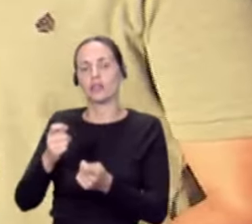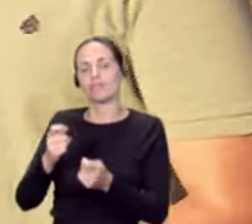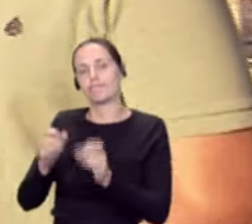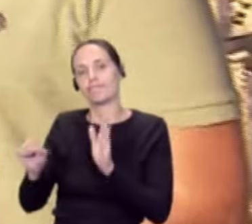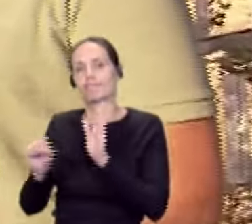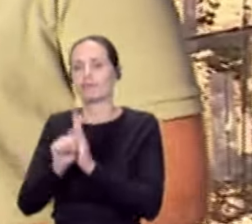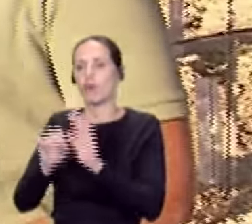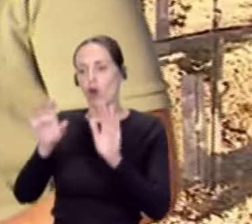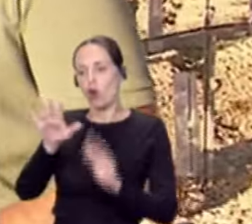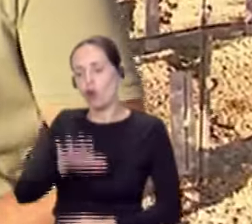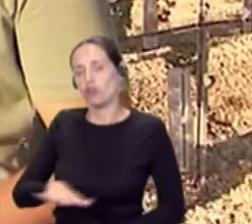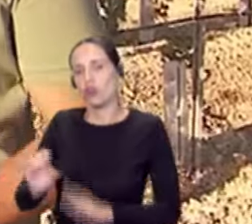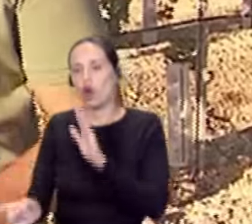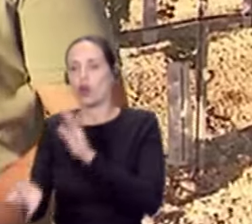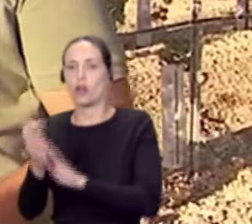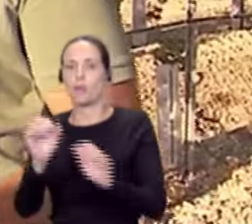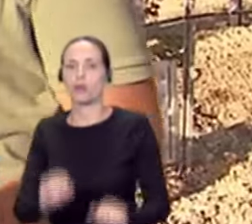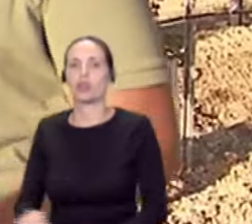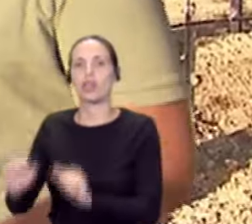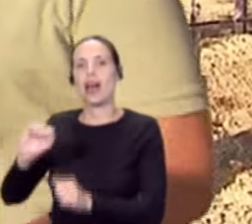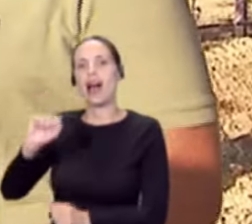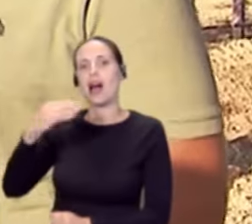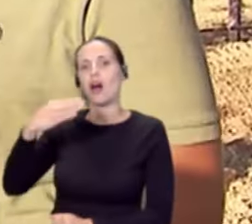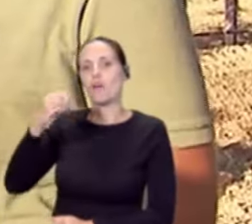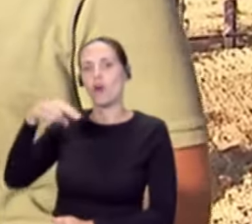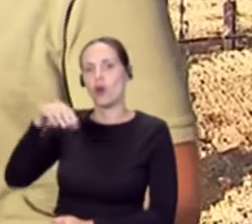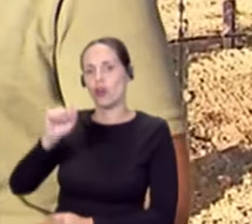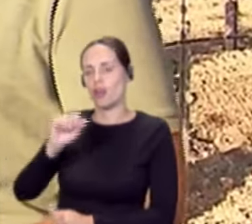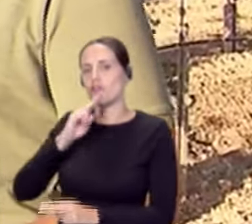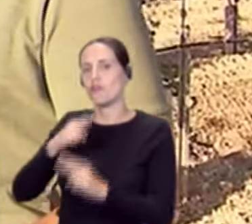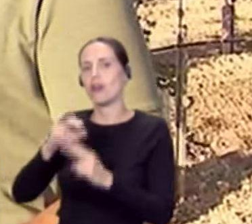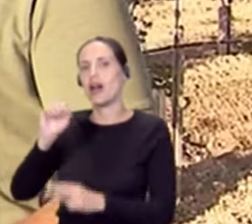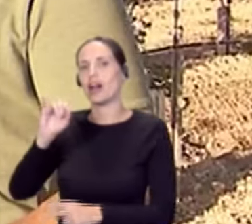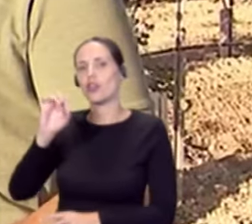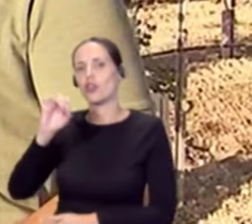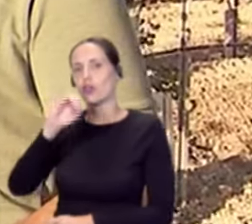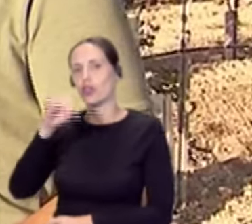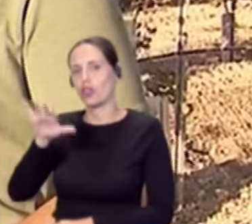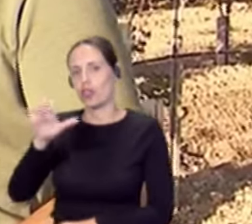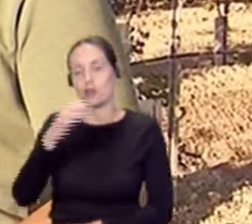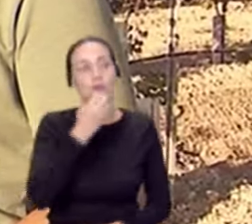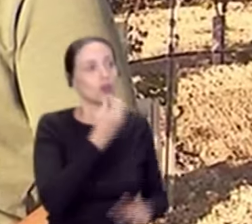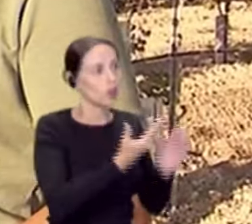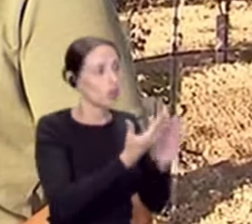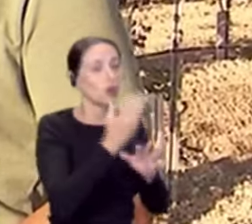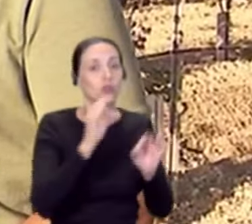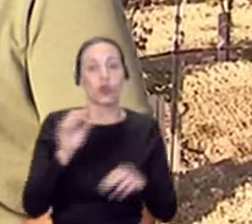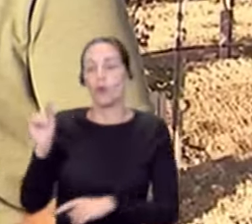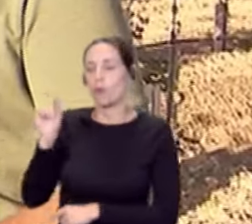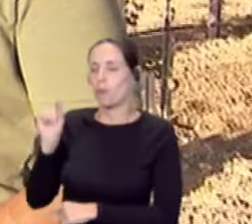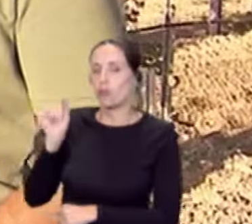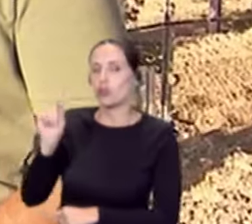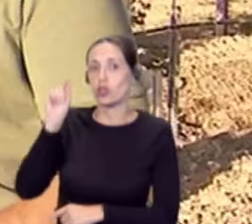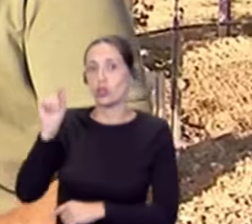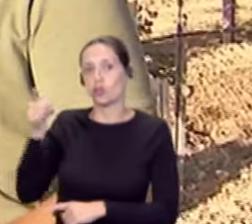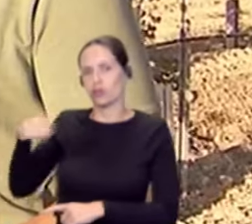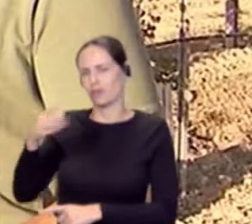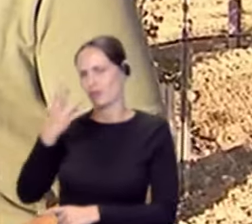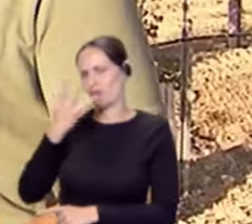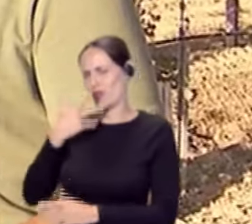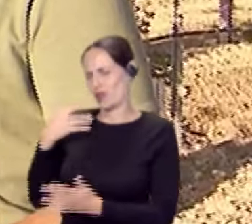Abona. Buenos días, Ayos. Buenos días. Bueno, un mosquito del que ustedes ya han oído hablar mucho tiempo, lo conocen, pero que este año